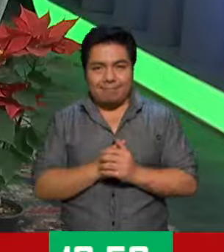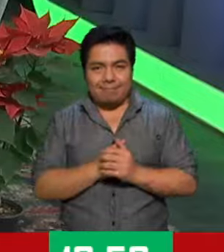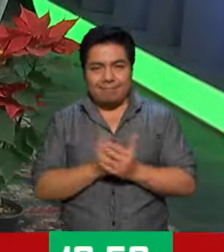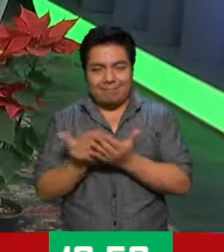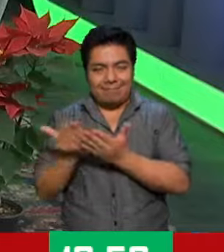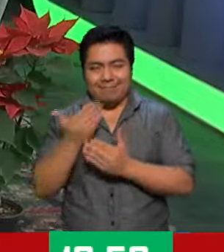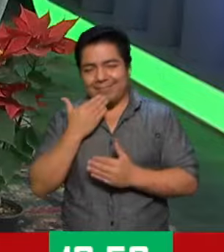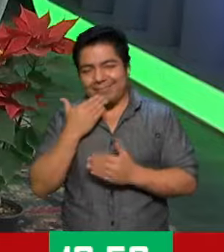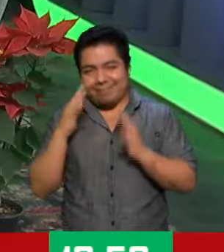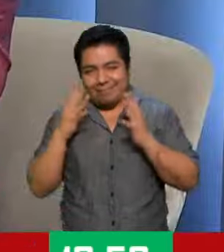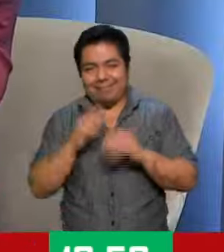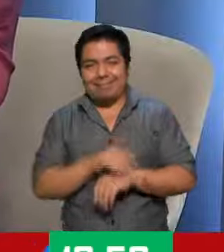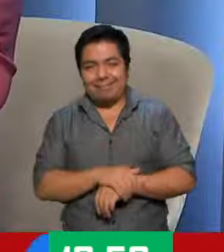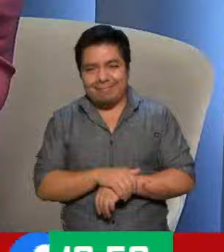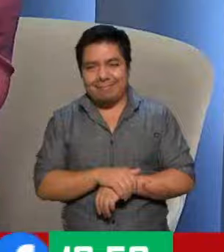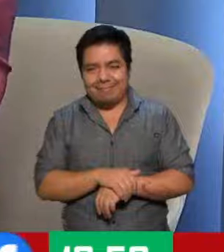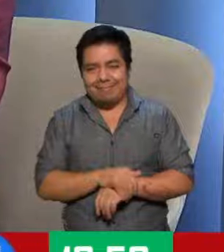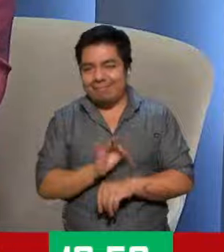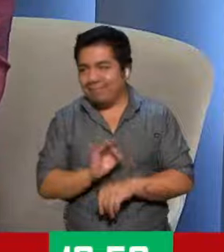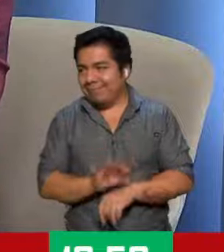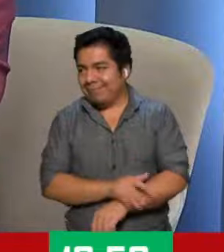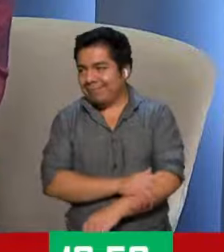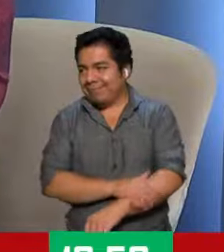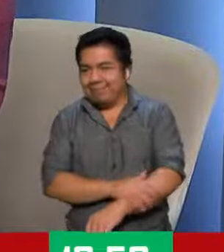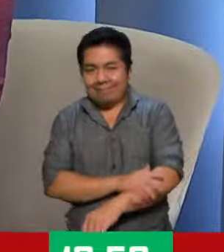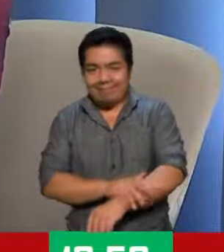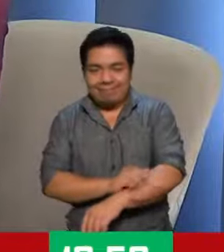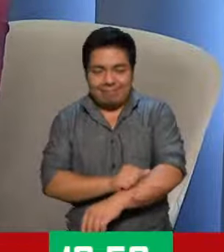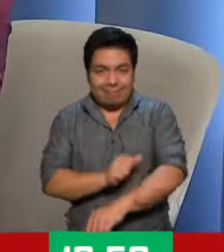bárbara! ¡Qué bárbara!